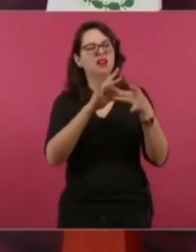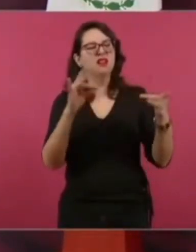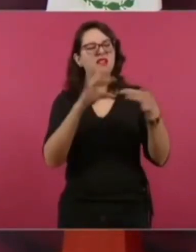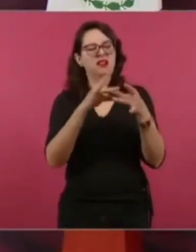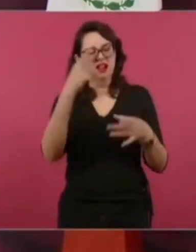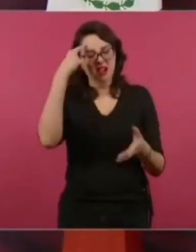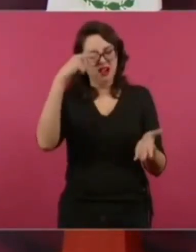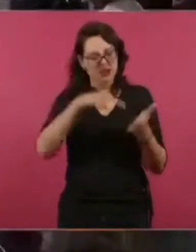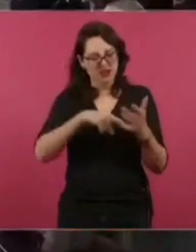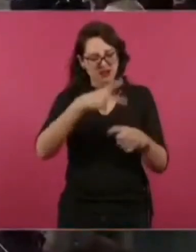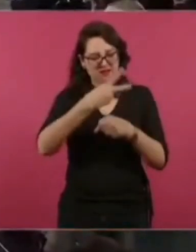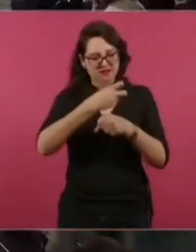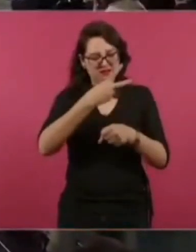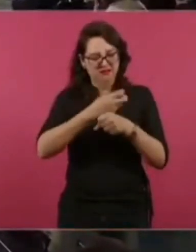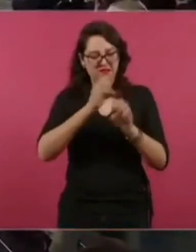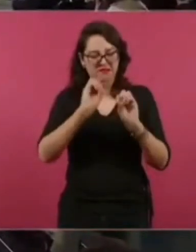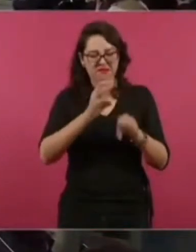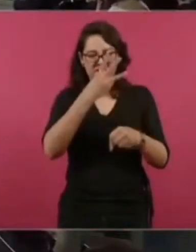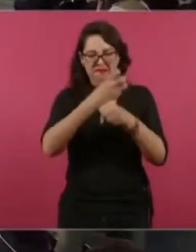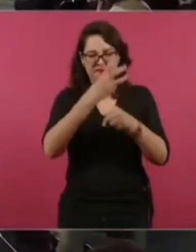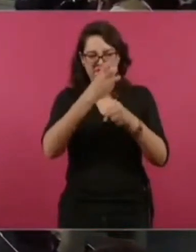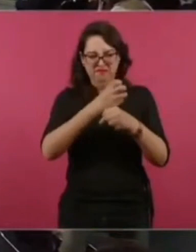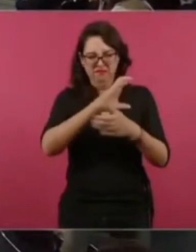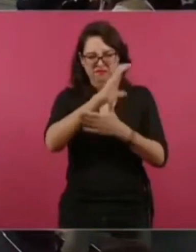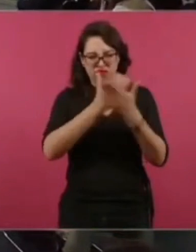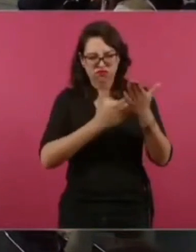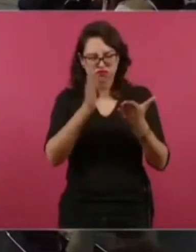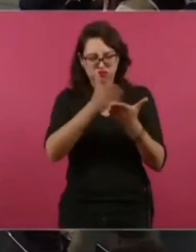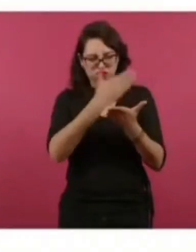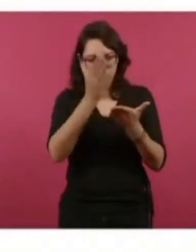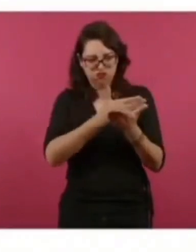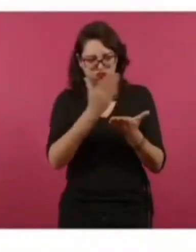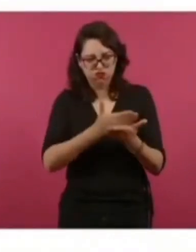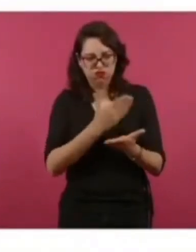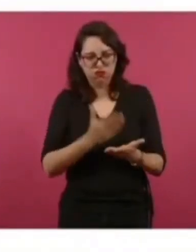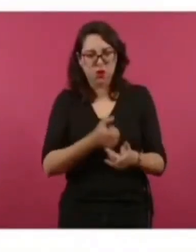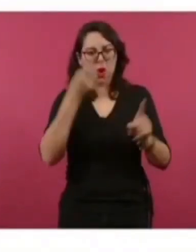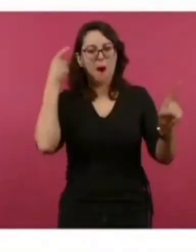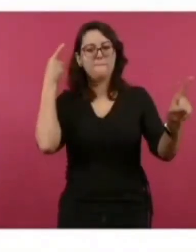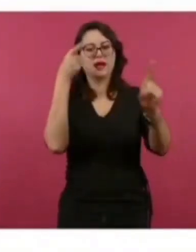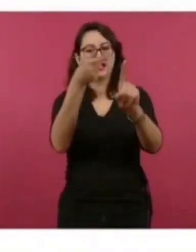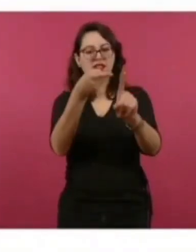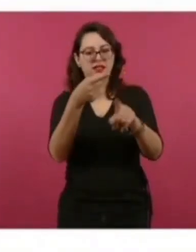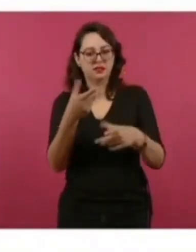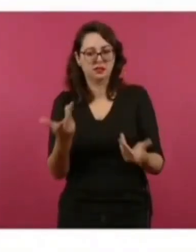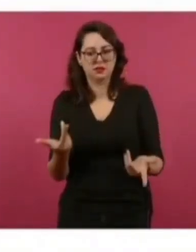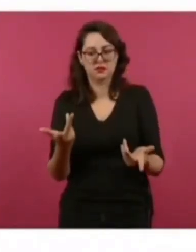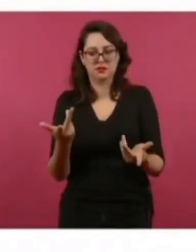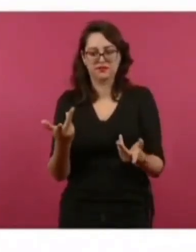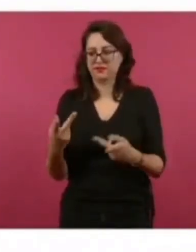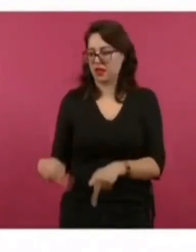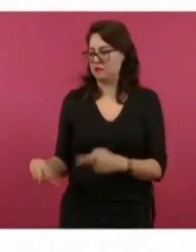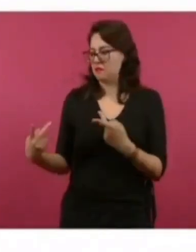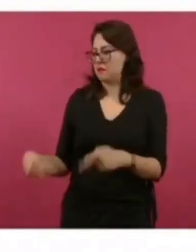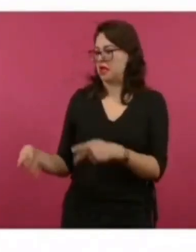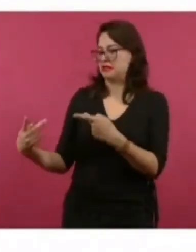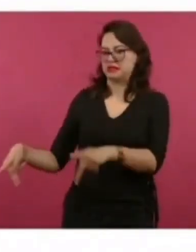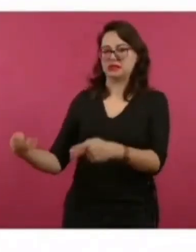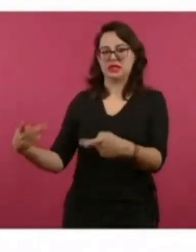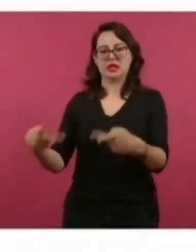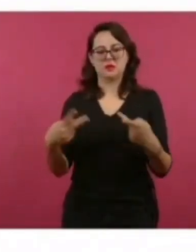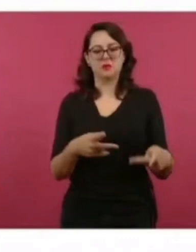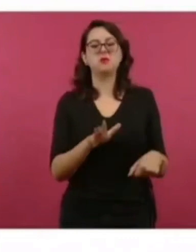en el segundo capítulo, tercero, donde habla sobre los objetivos. ¿Por qué? ¿Cómo justifican